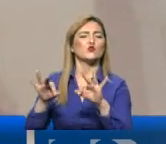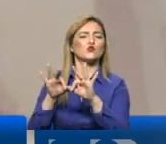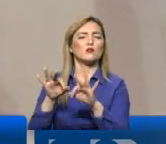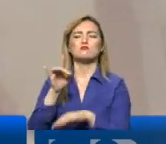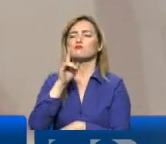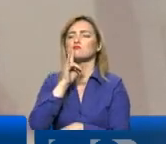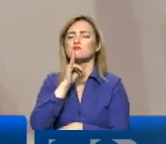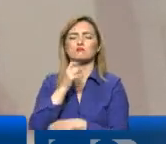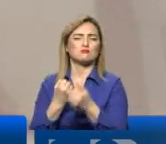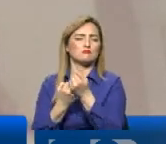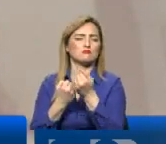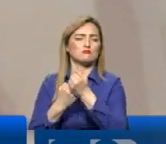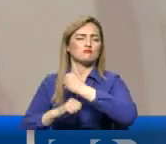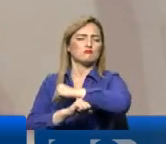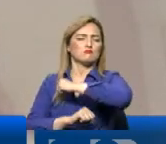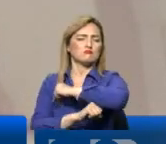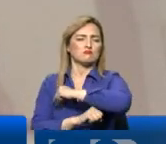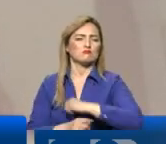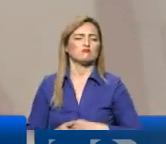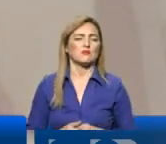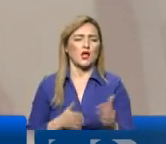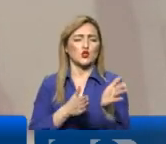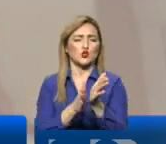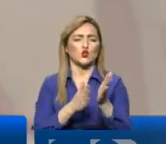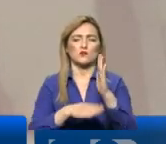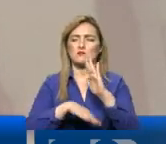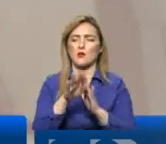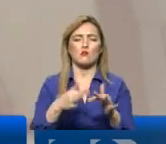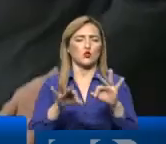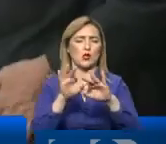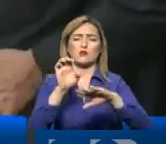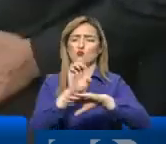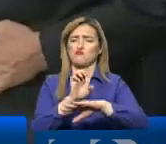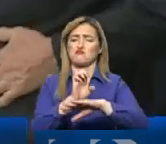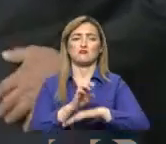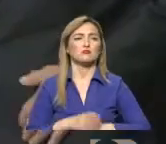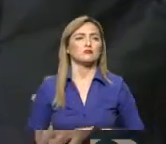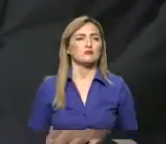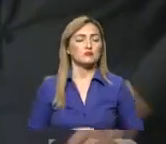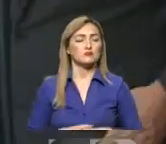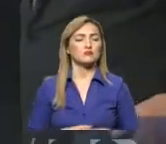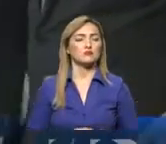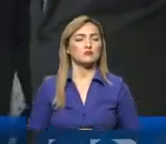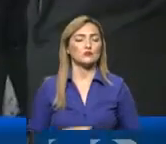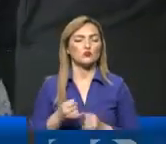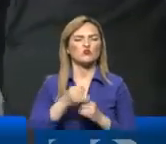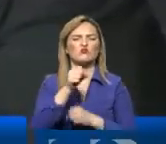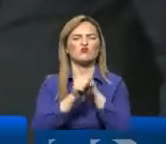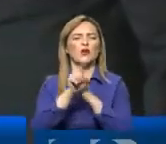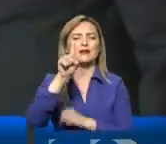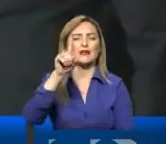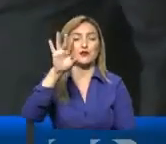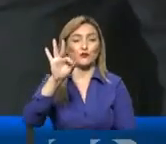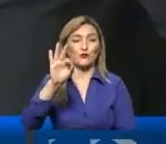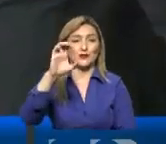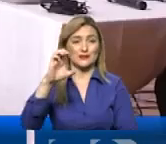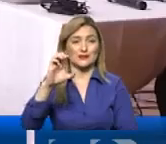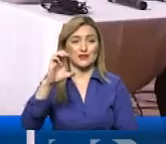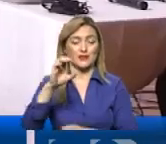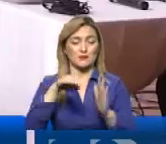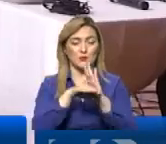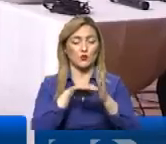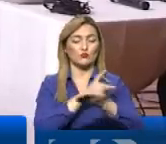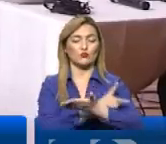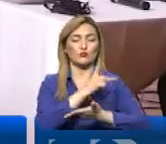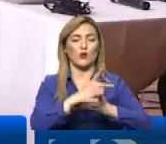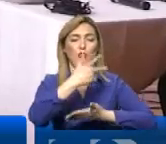Estados Unidos no tiene un socio más importante que Ecuador. En el último año, la DFC ha entregado a Banco Pichincha tres